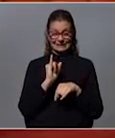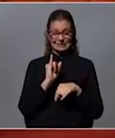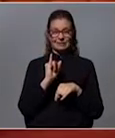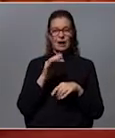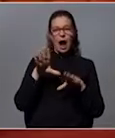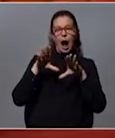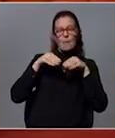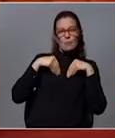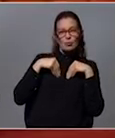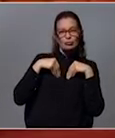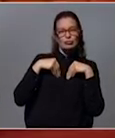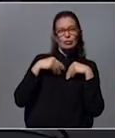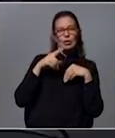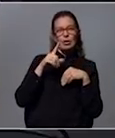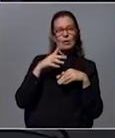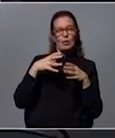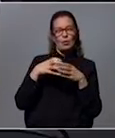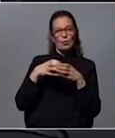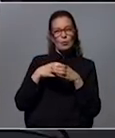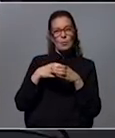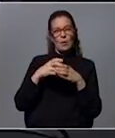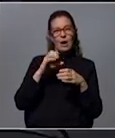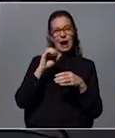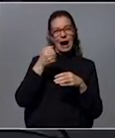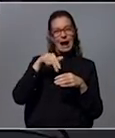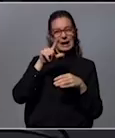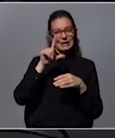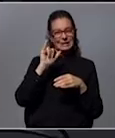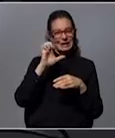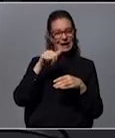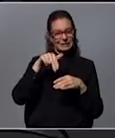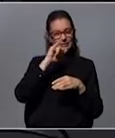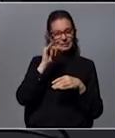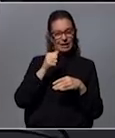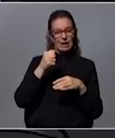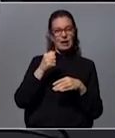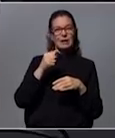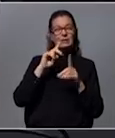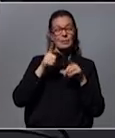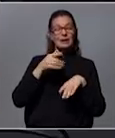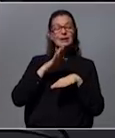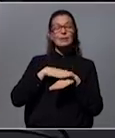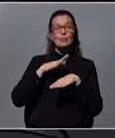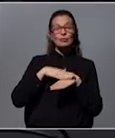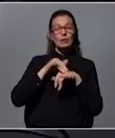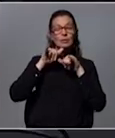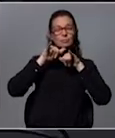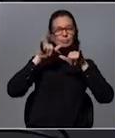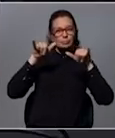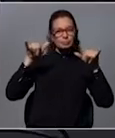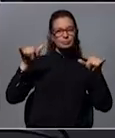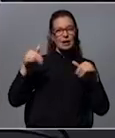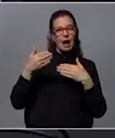el apoyo principal del sector nacionalista alianza nacional impulsor del proyecto de reforma y también responsable de la campaña más